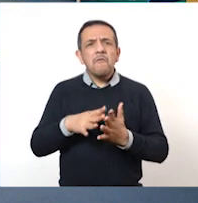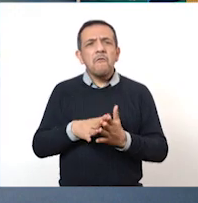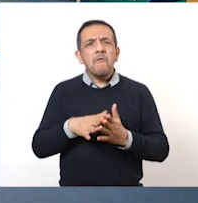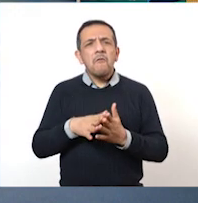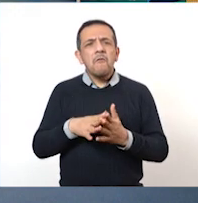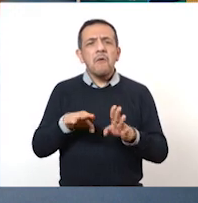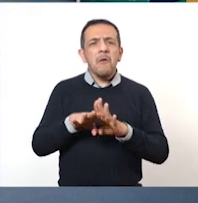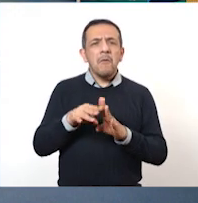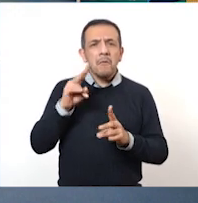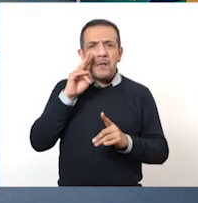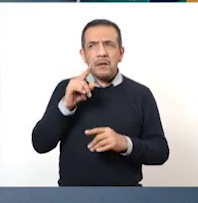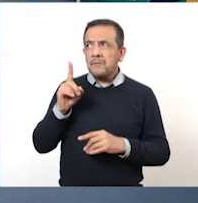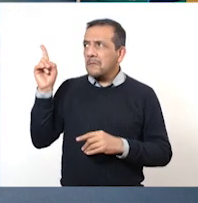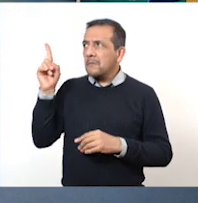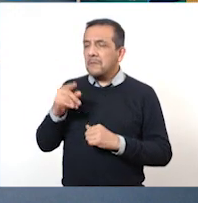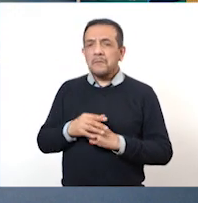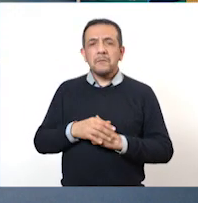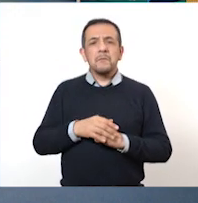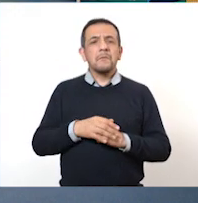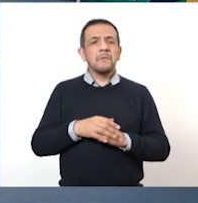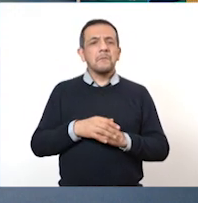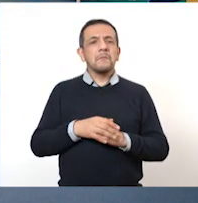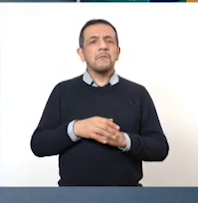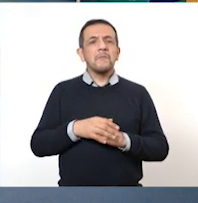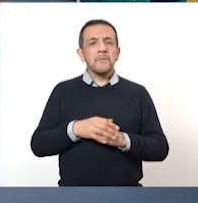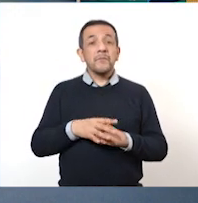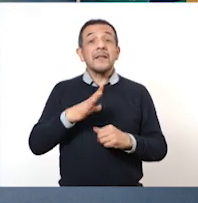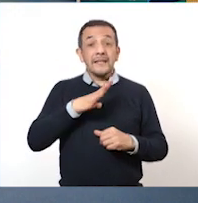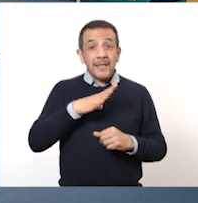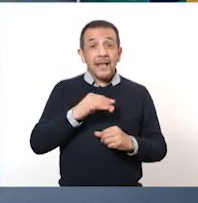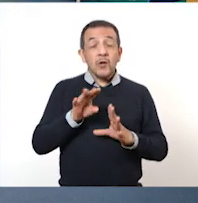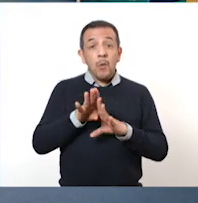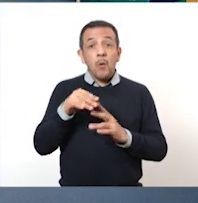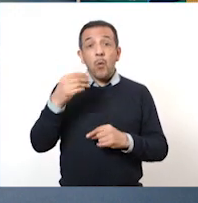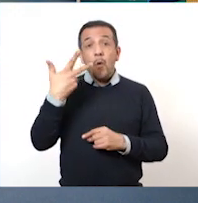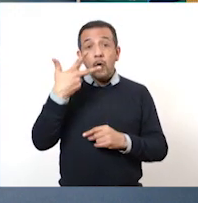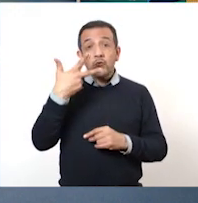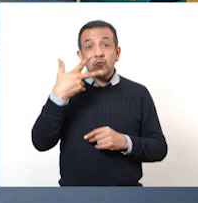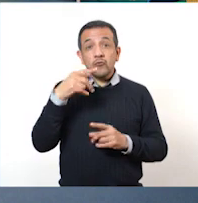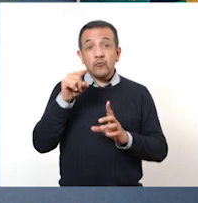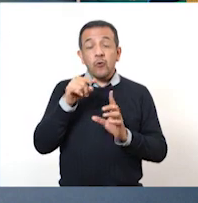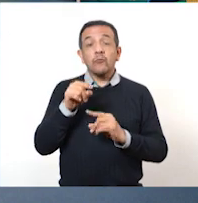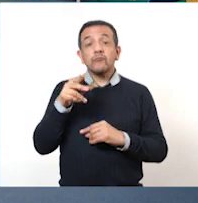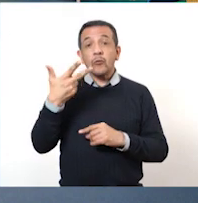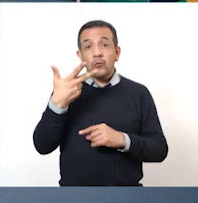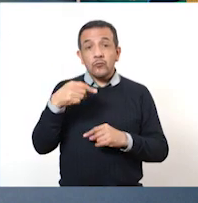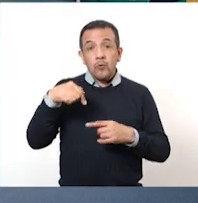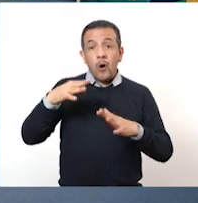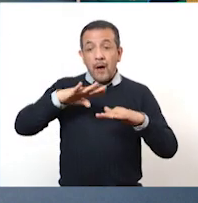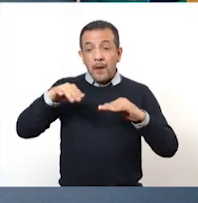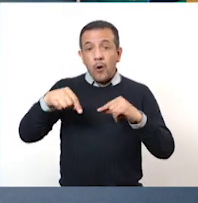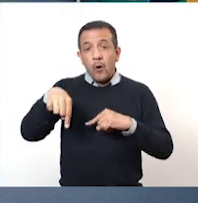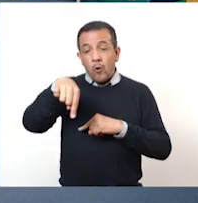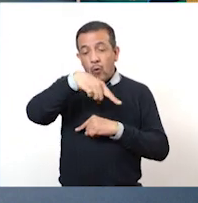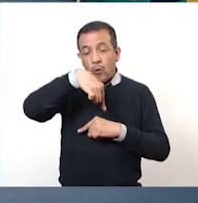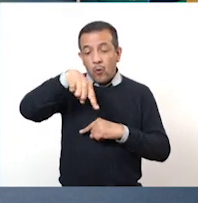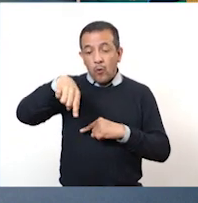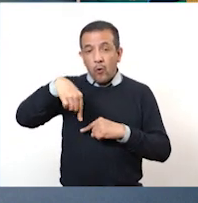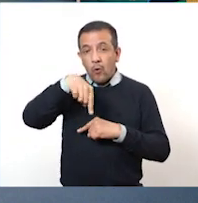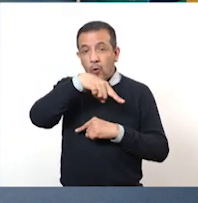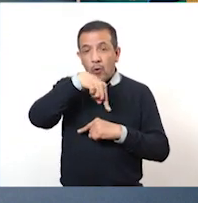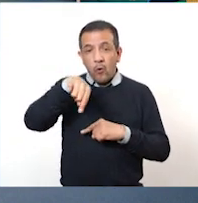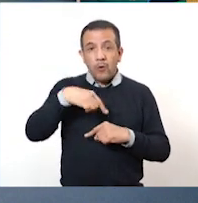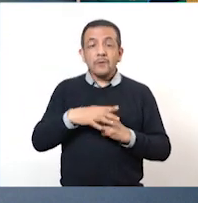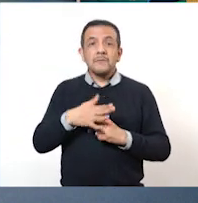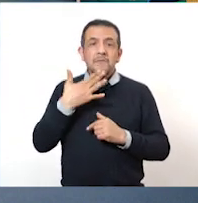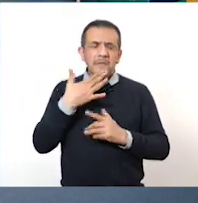mira. Hay un... Ochos, eso es. Es otra manera. Ochos. Y no está tocando el suelo. No está tocando el piso.